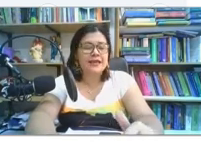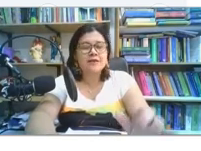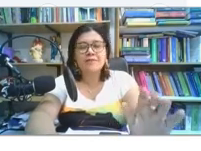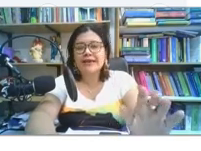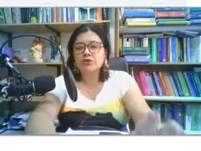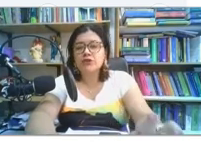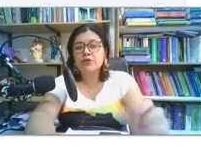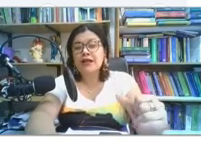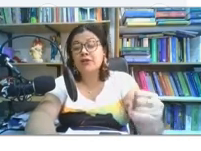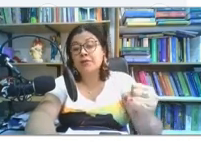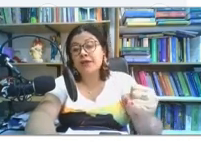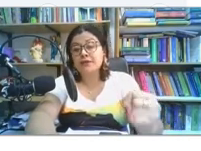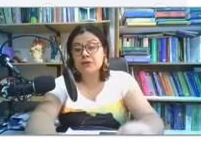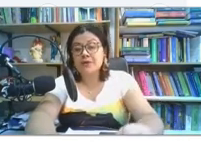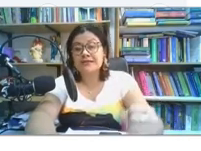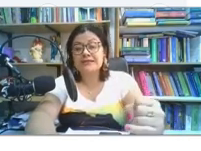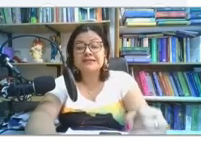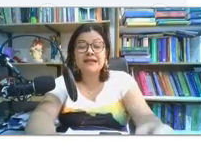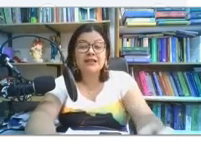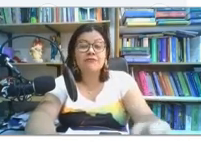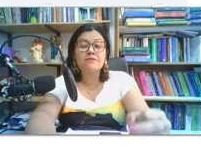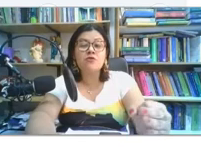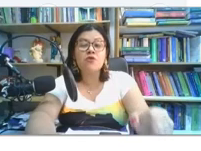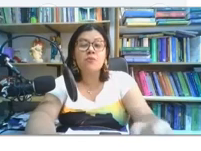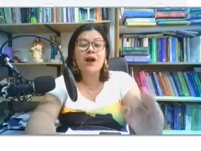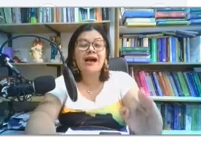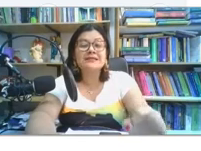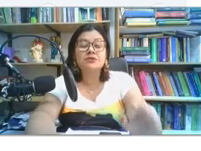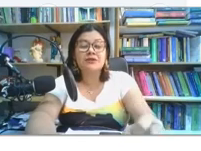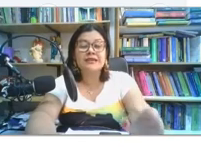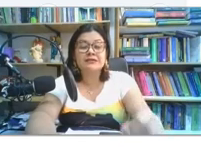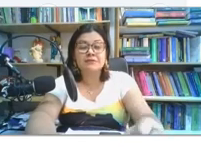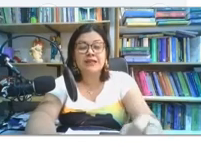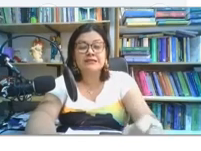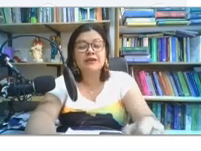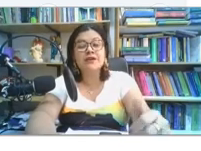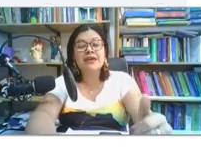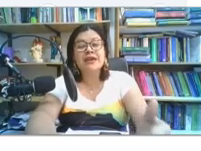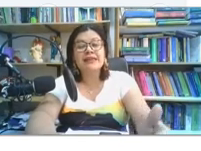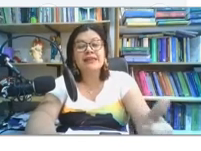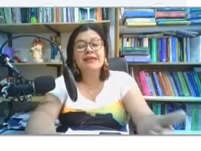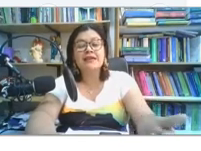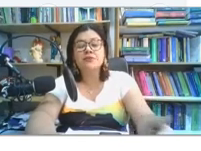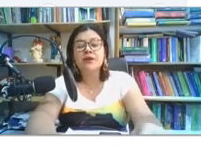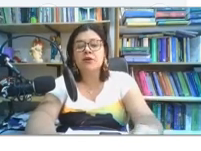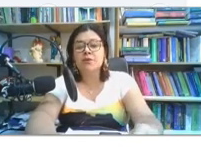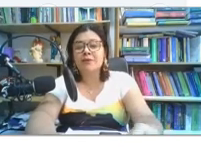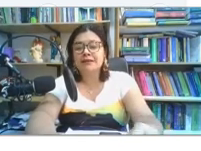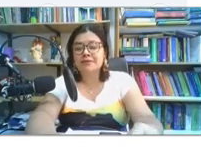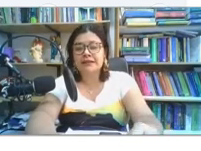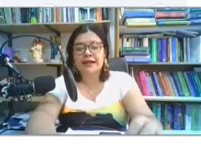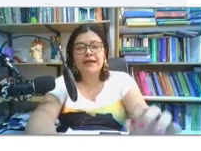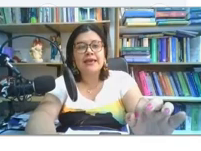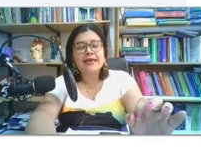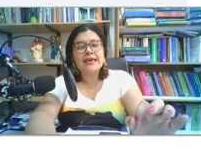me encantó saludarlos recuerda que nos encuentras en instagram y en facebook como asesores especializados el liquid en twitter como